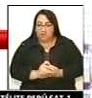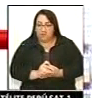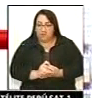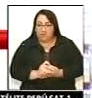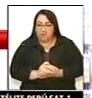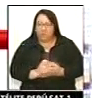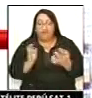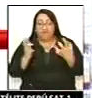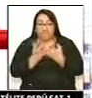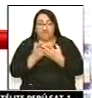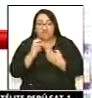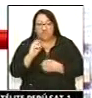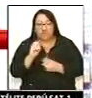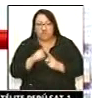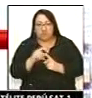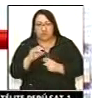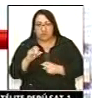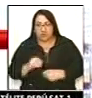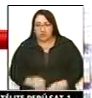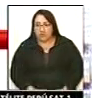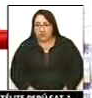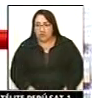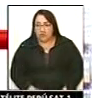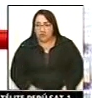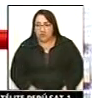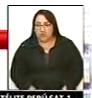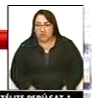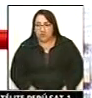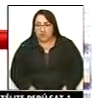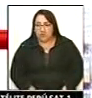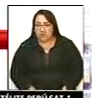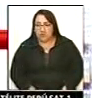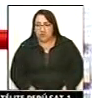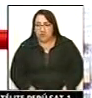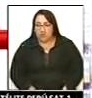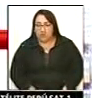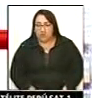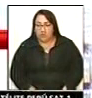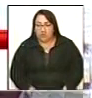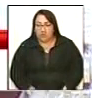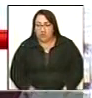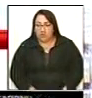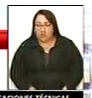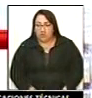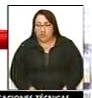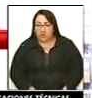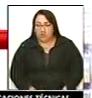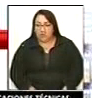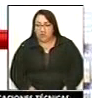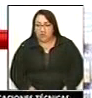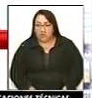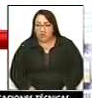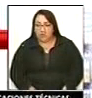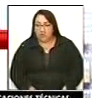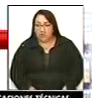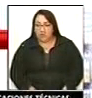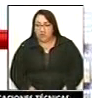Coincido con el Contralor cuando dice que la Secretaría, el órgano